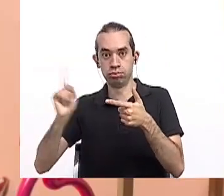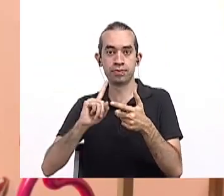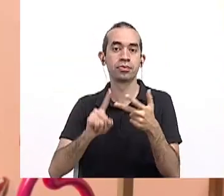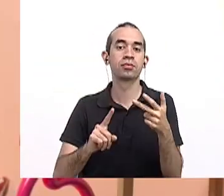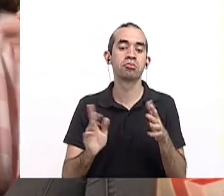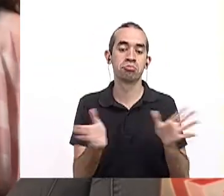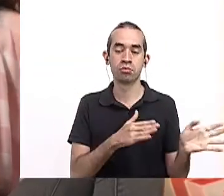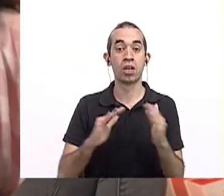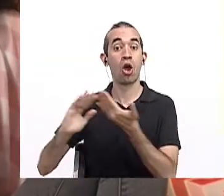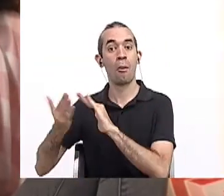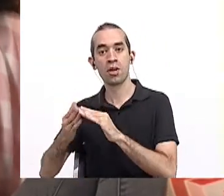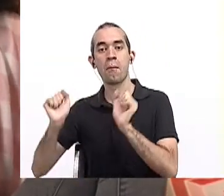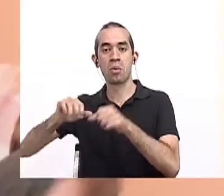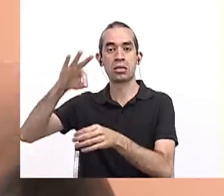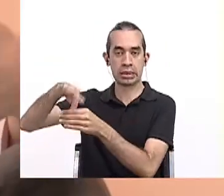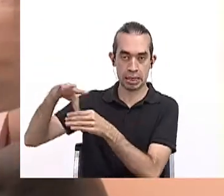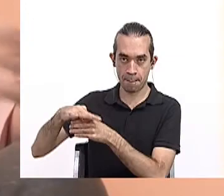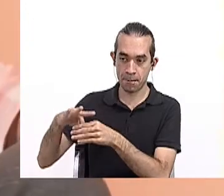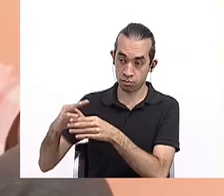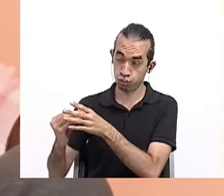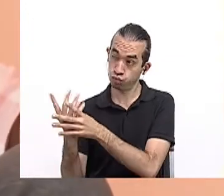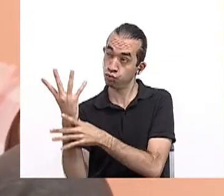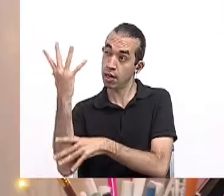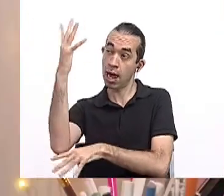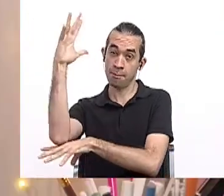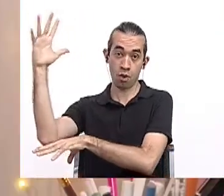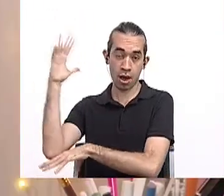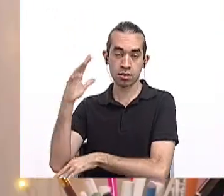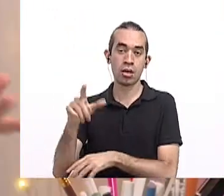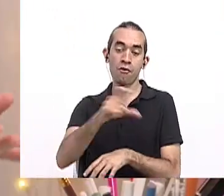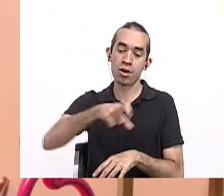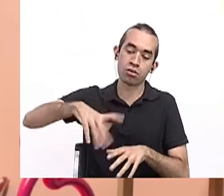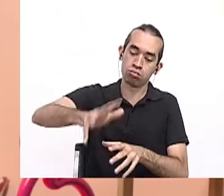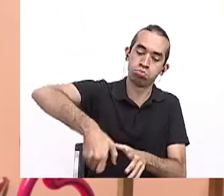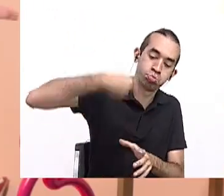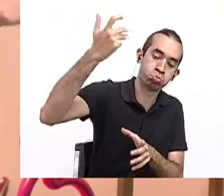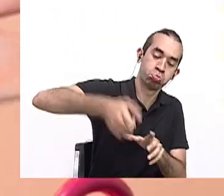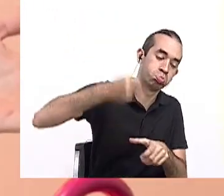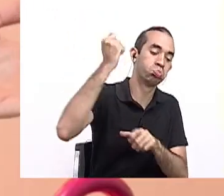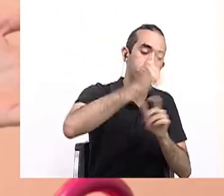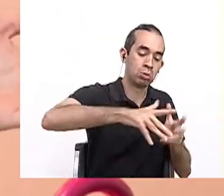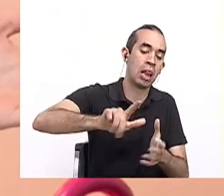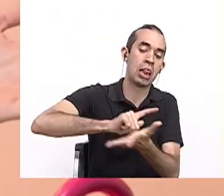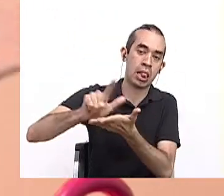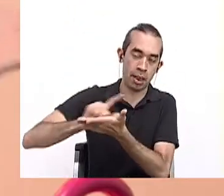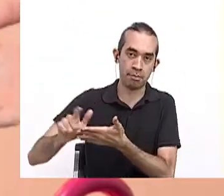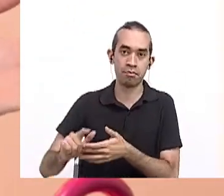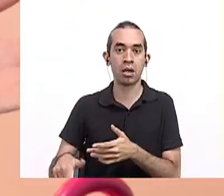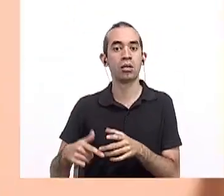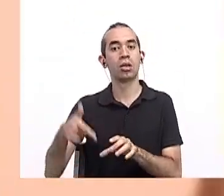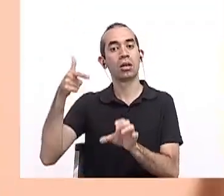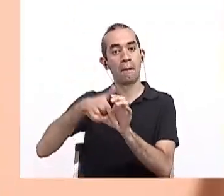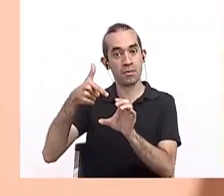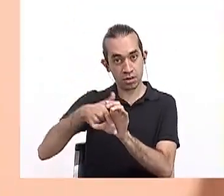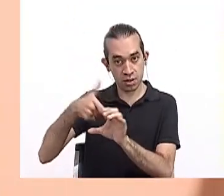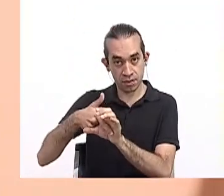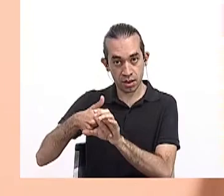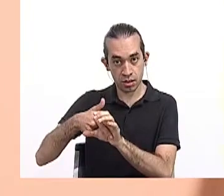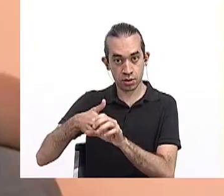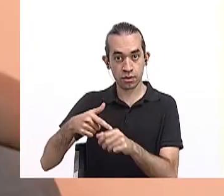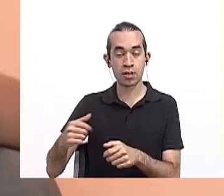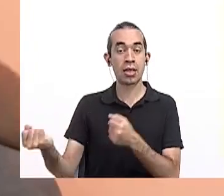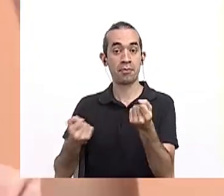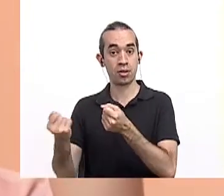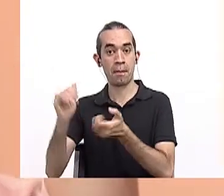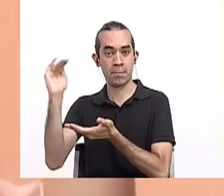incentivar la siembra de árboles limpiar ríos y utilizar menos los medios de transporte de combustible fósil va de nuevo